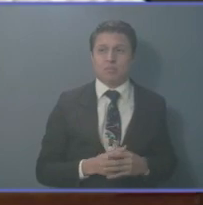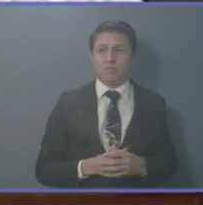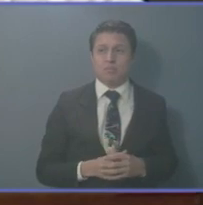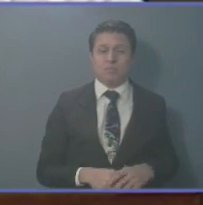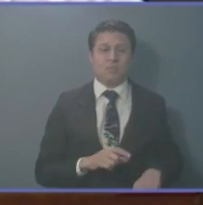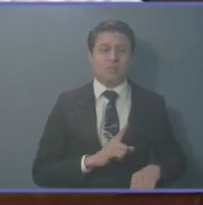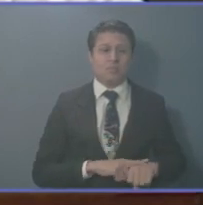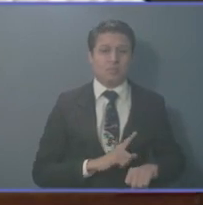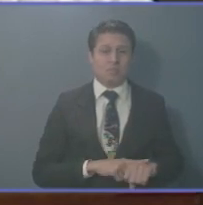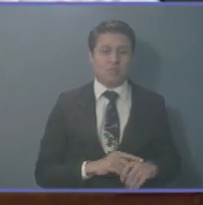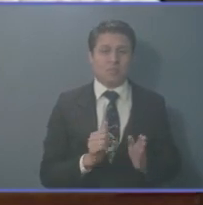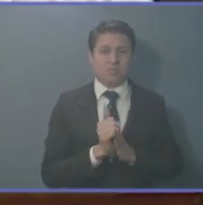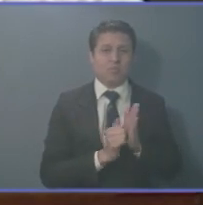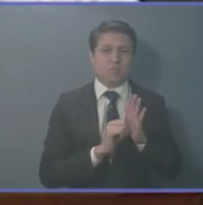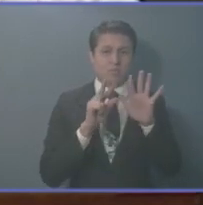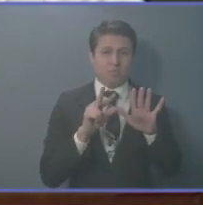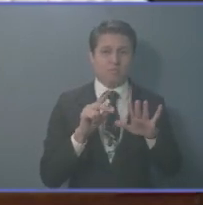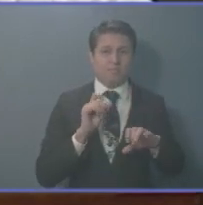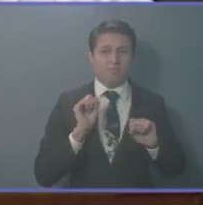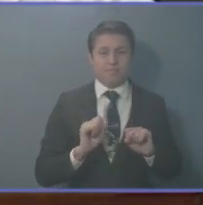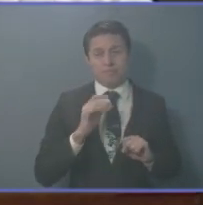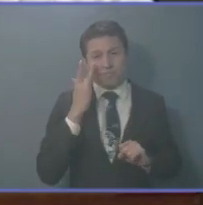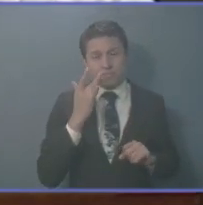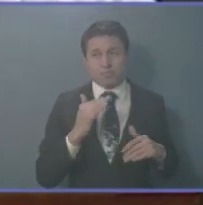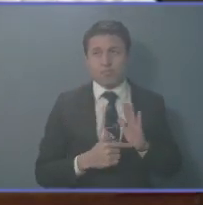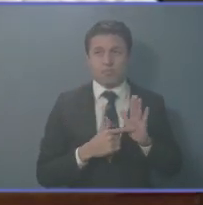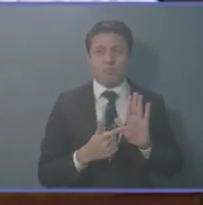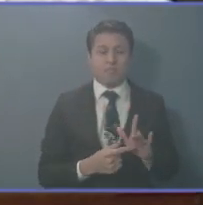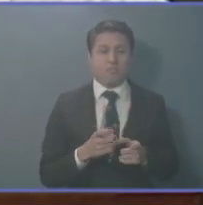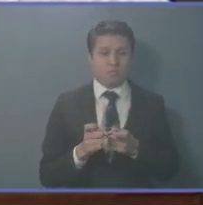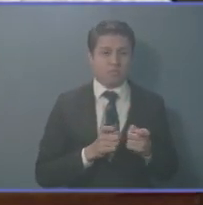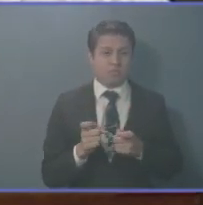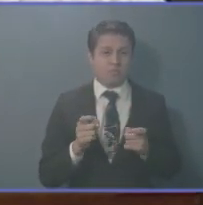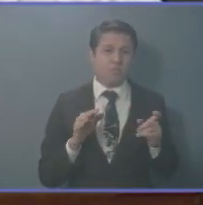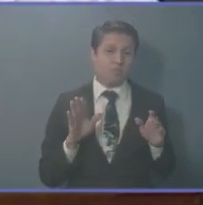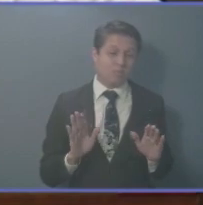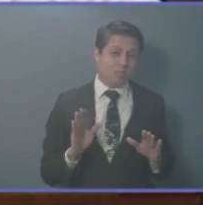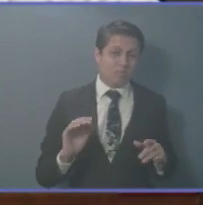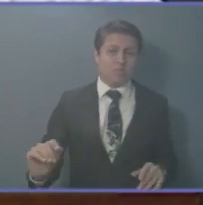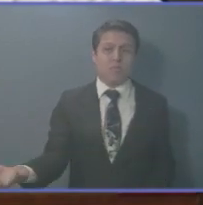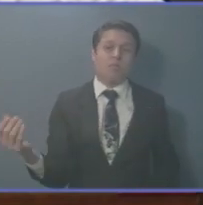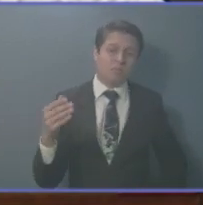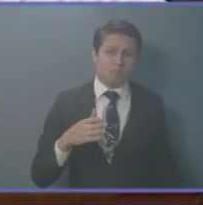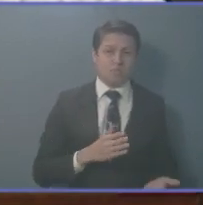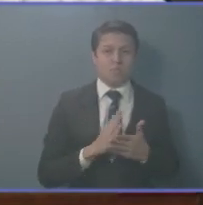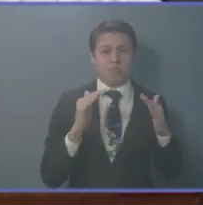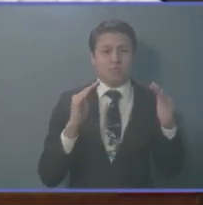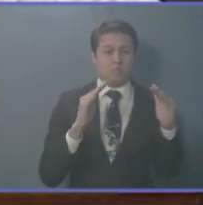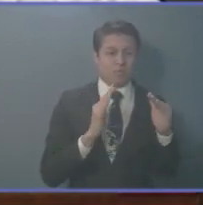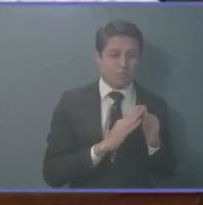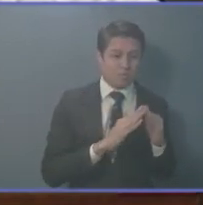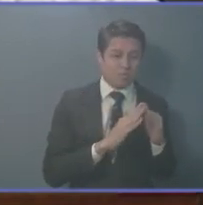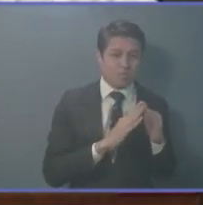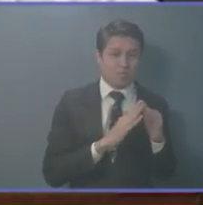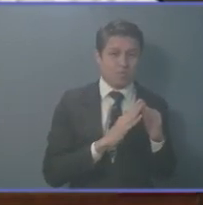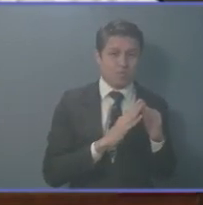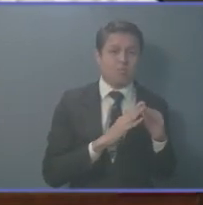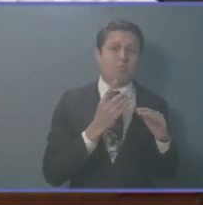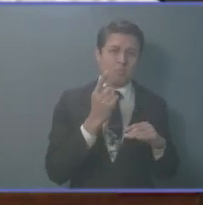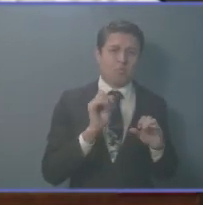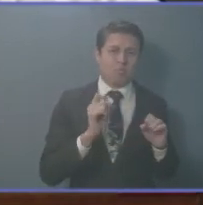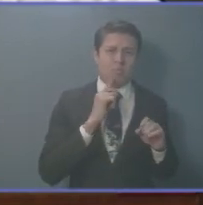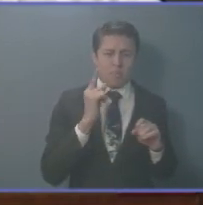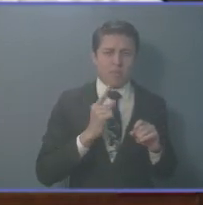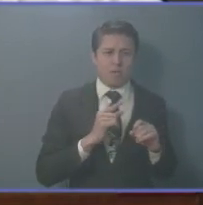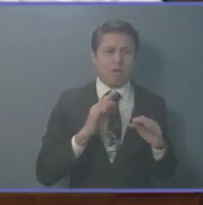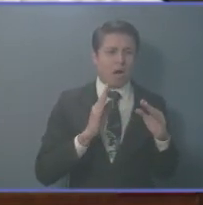Tipos de cuarentena. Artículo 7. La cuarentena podrá ser controlada o domiciliar. Será controlada cuando se cumpla